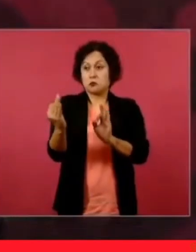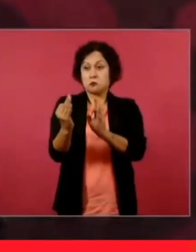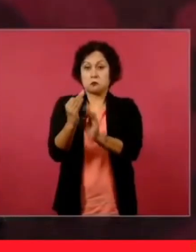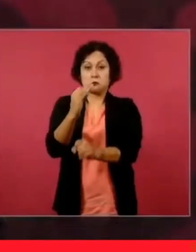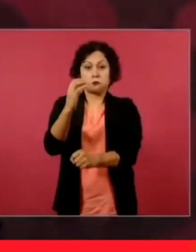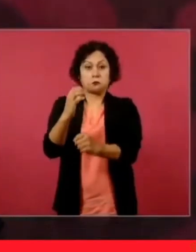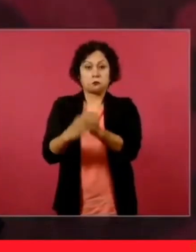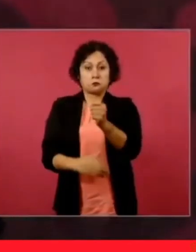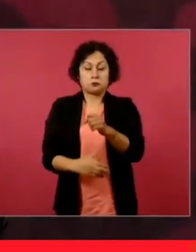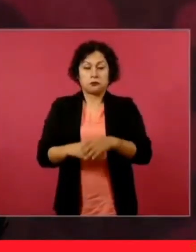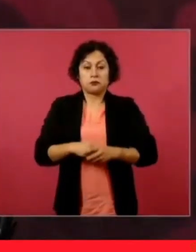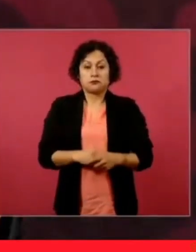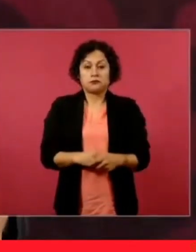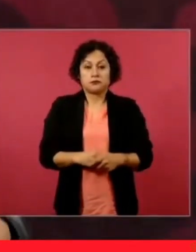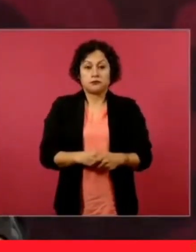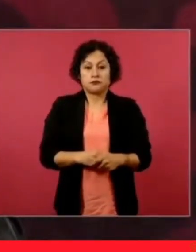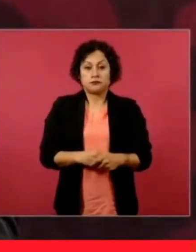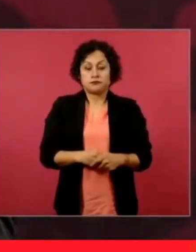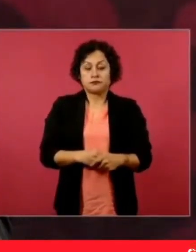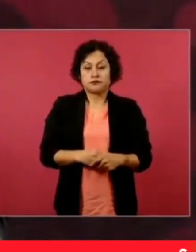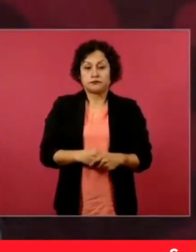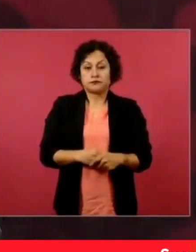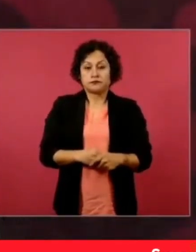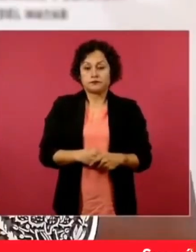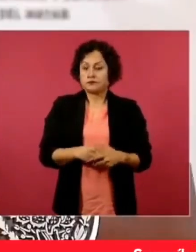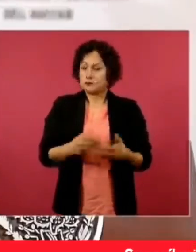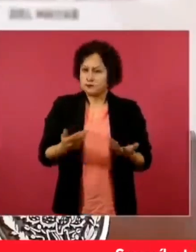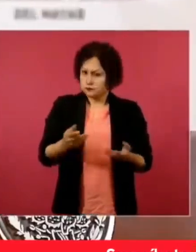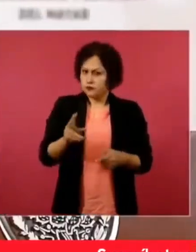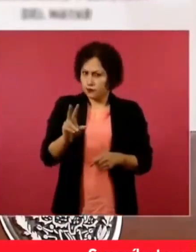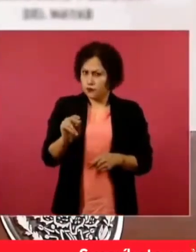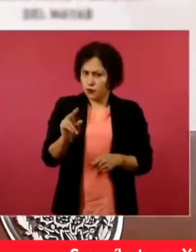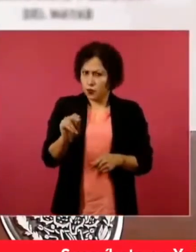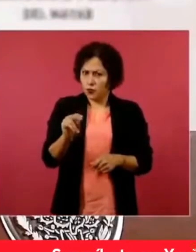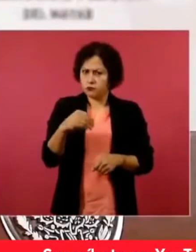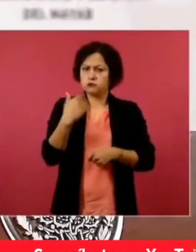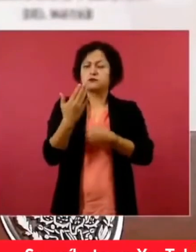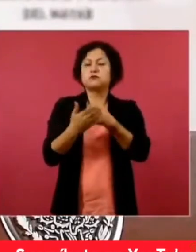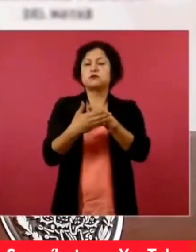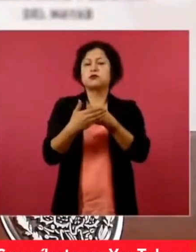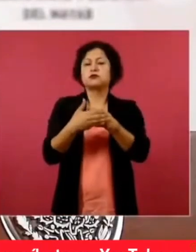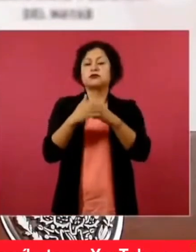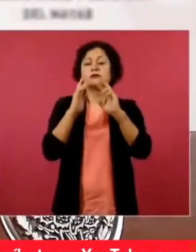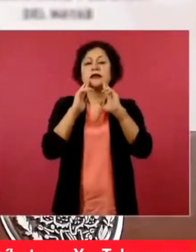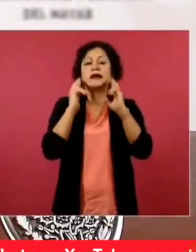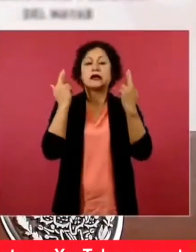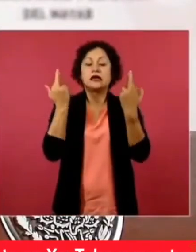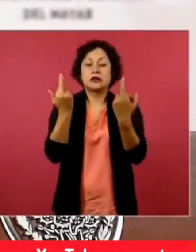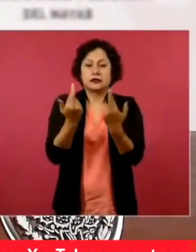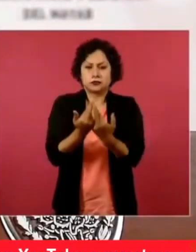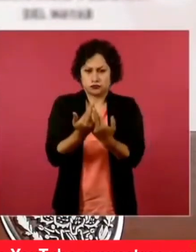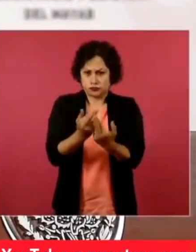no? No, todavía nos vamos a reunir, quedamos en otra ocasión,